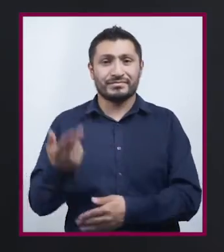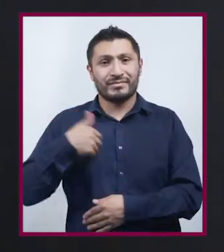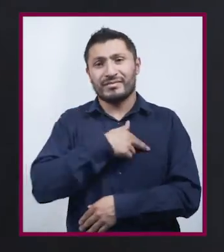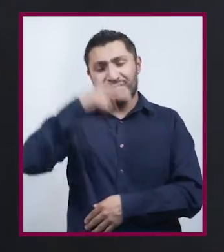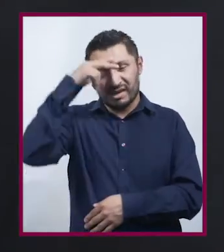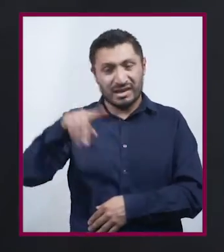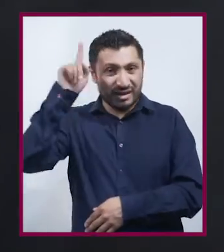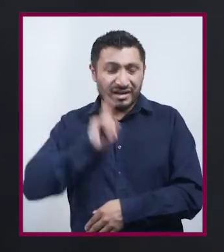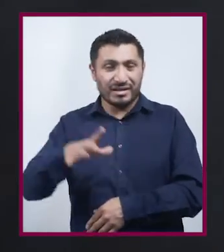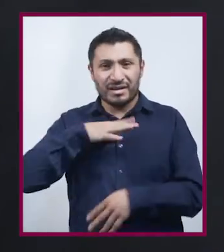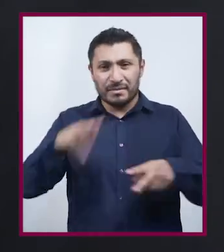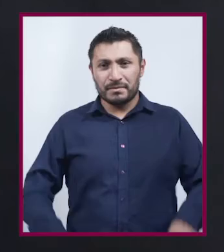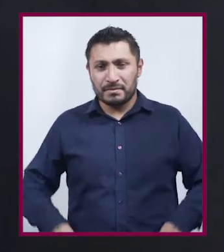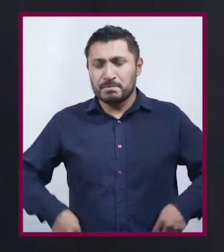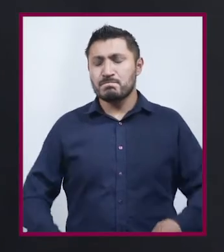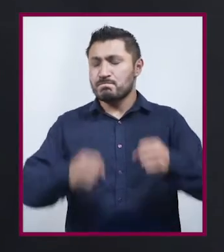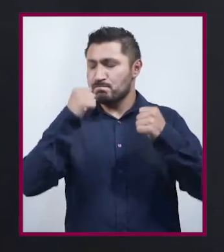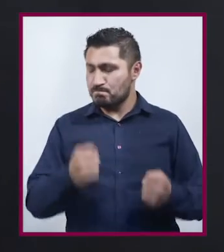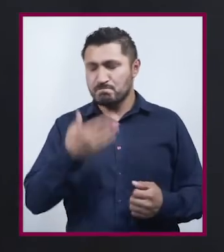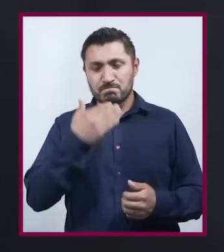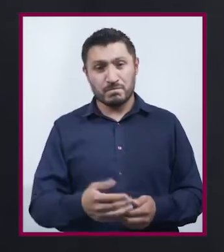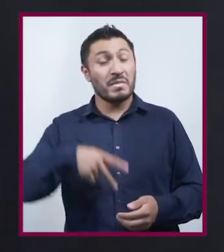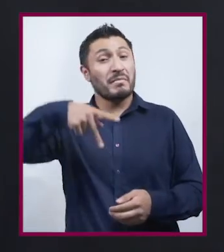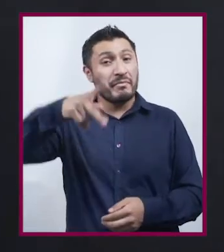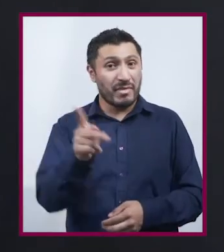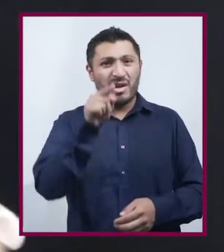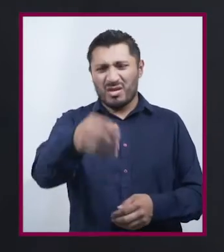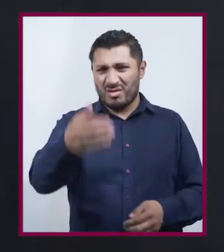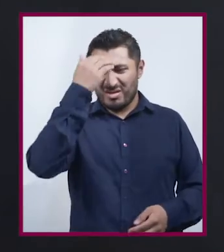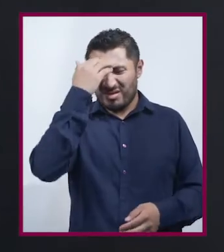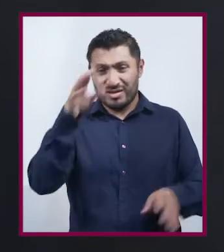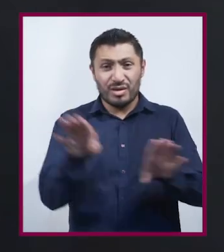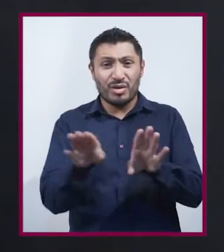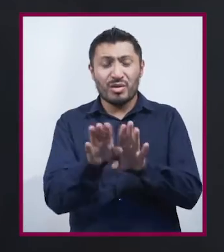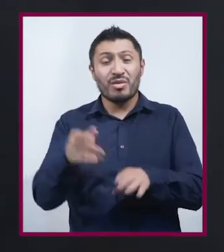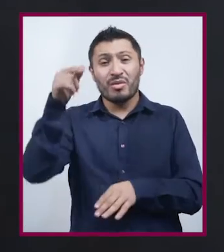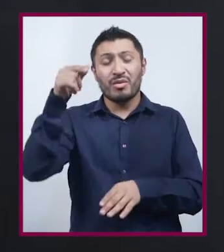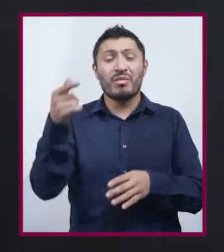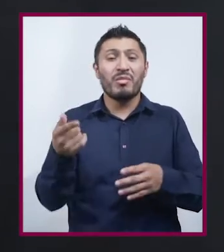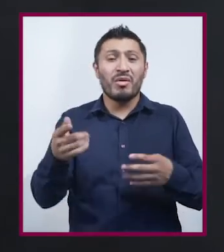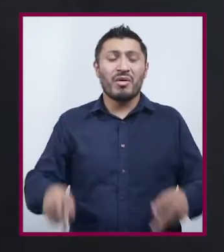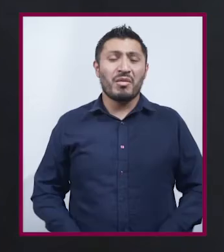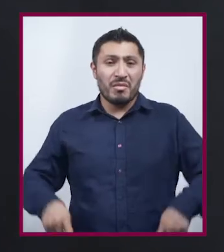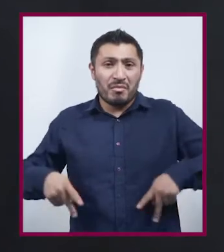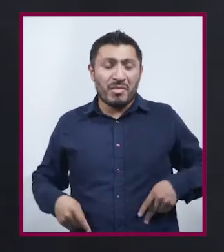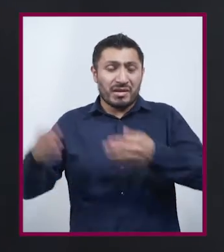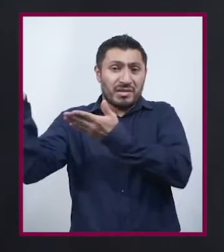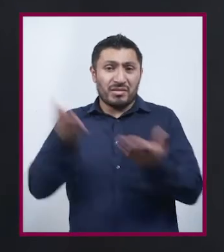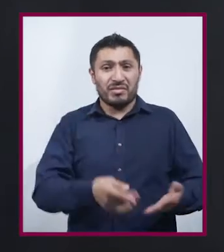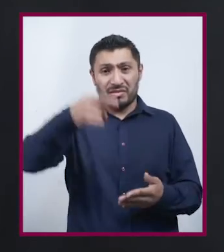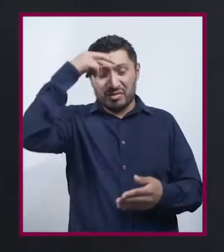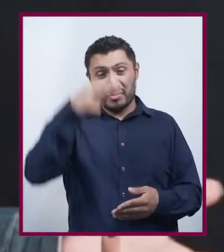Nosotras las mexicanas traemos los pantalones muy bien puestos, pero ¿conoces tú cómo fue que el pantalón entró en la vida de la mujer